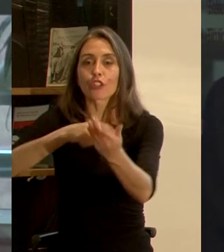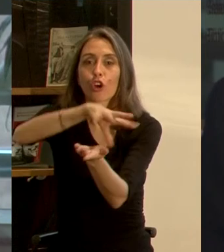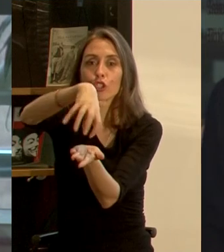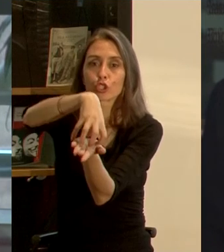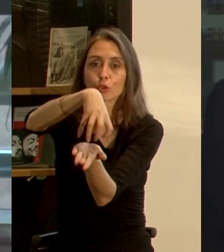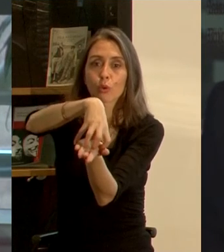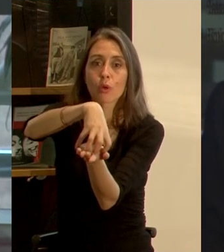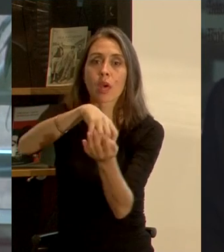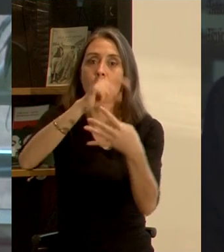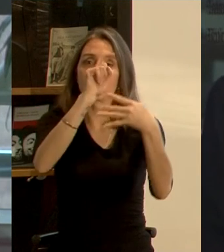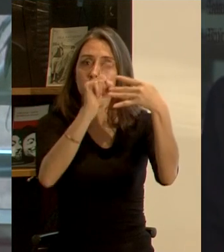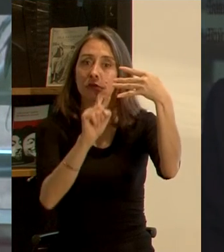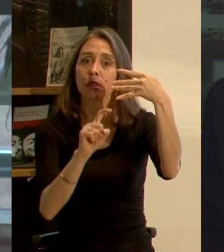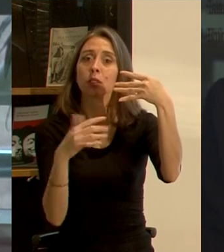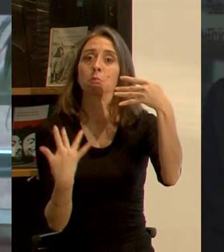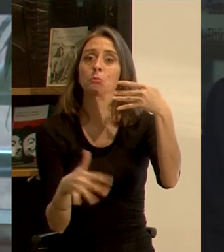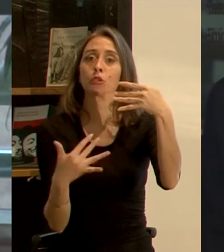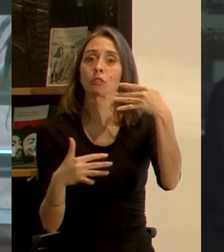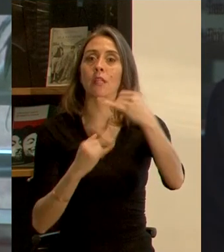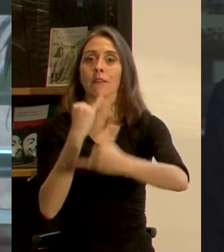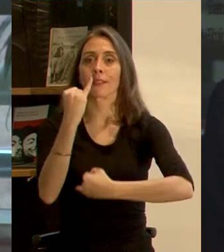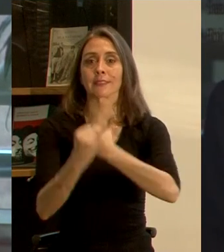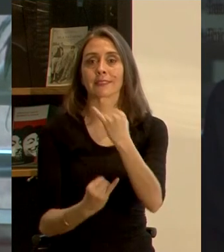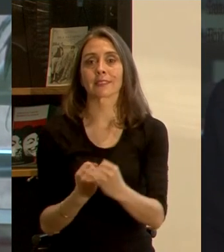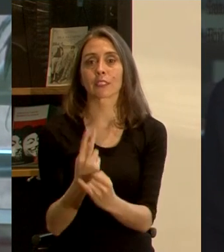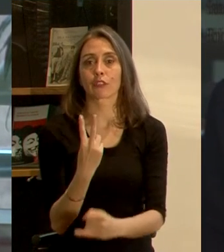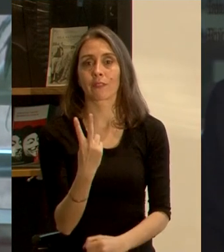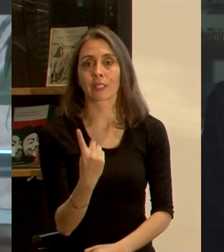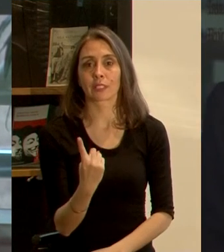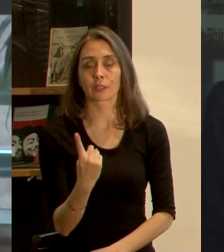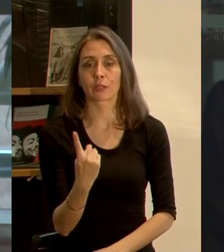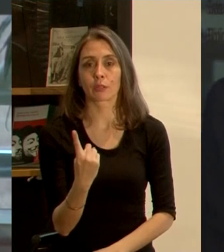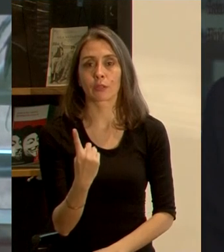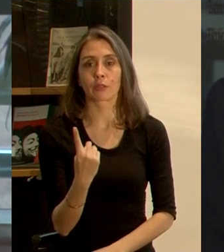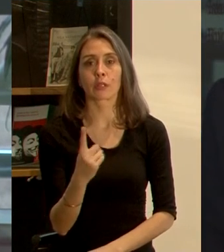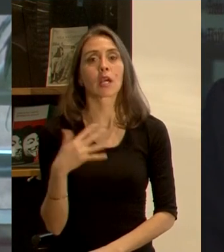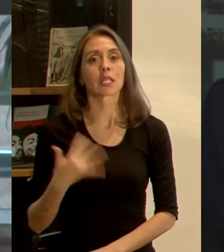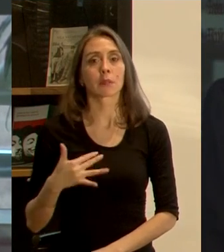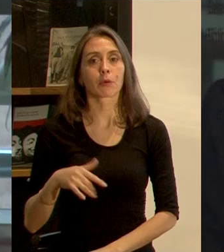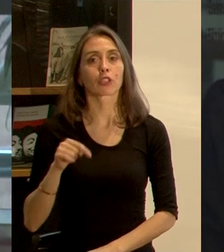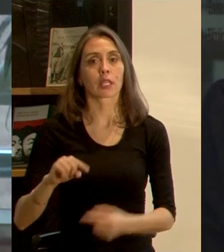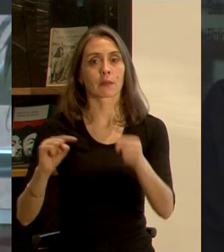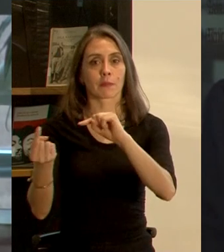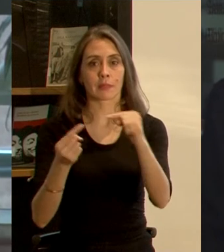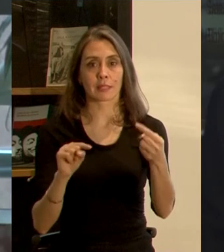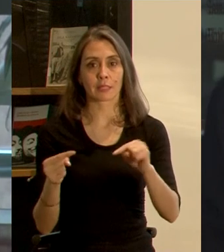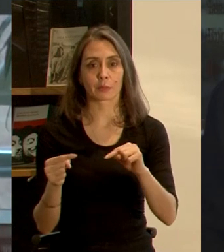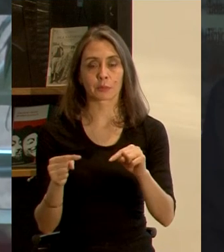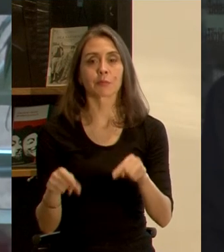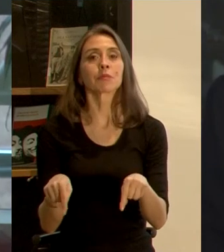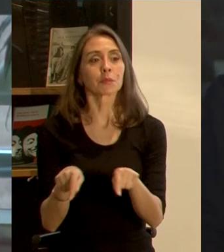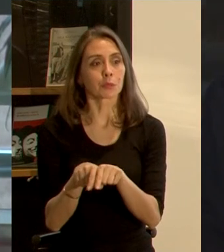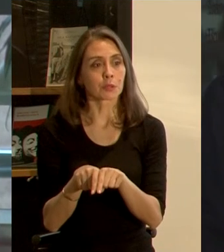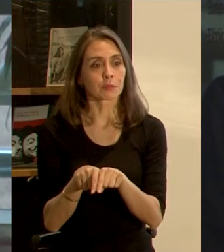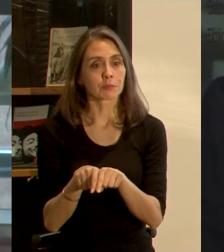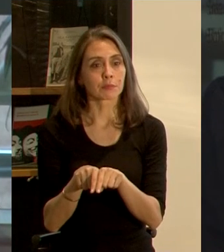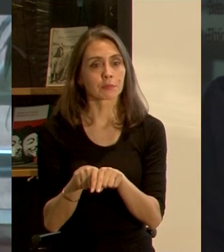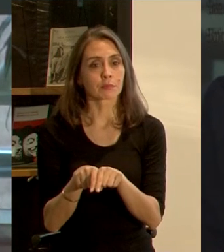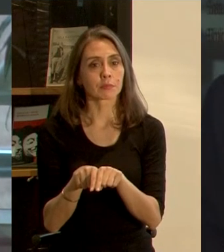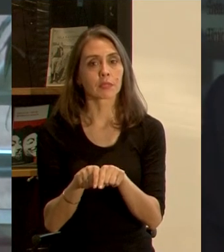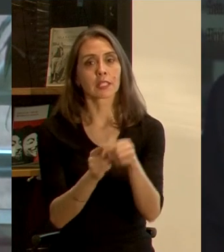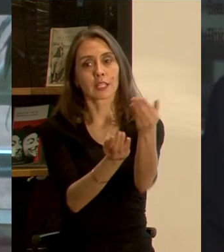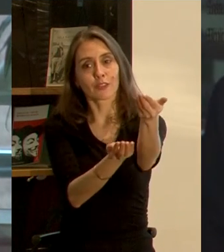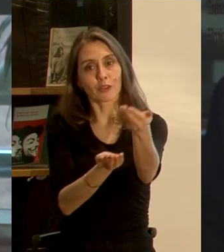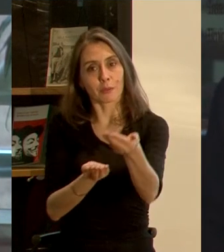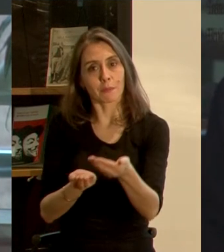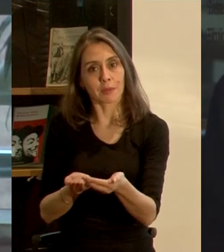muy fundamentales del siglo XXI, y por eso me parece muy relevante esta discusión. Y de todas maneras, yo los dejo